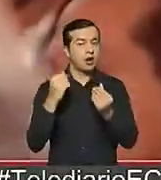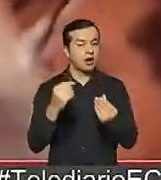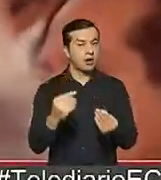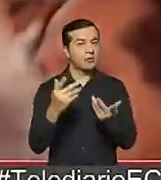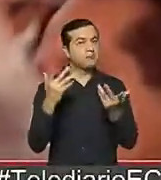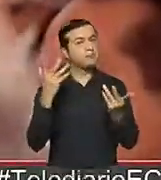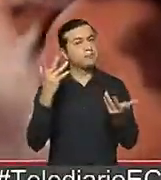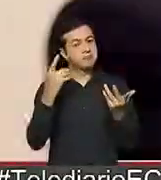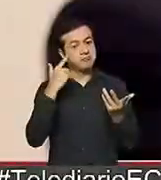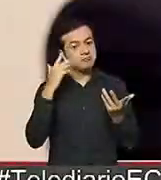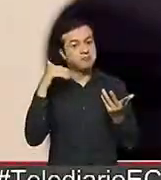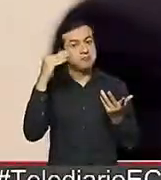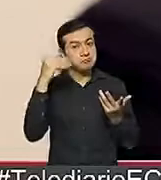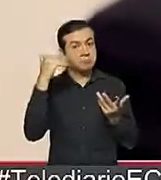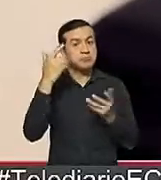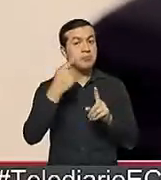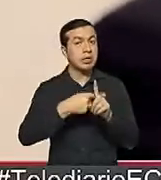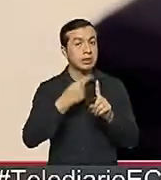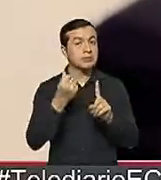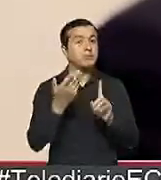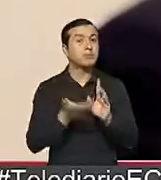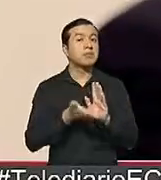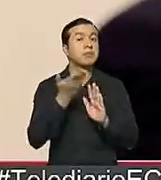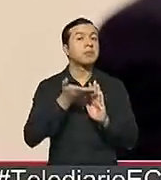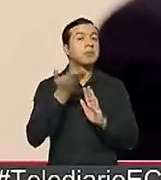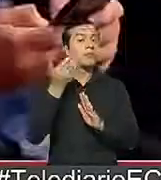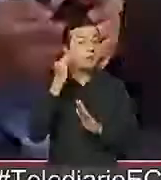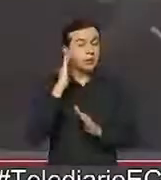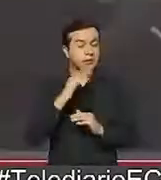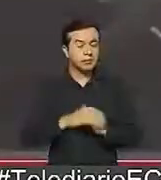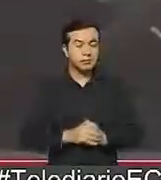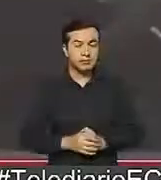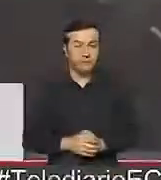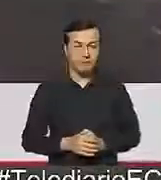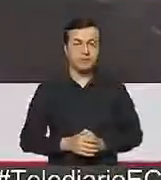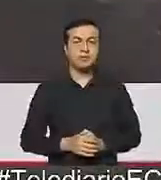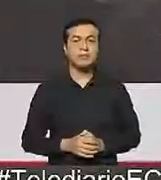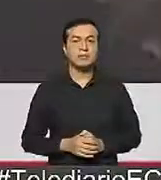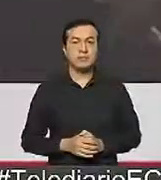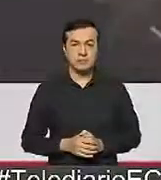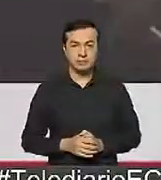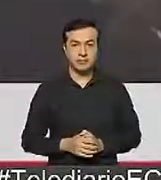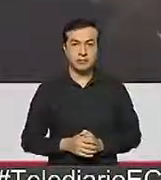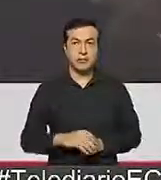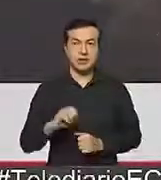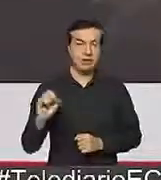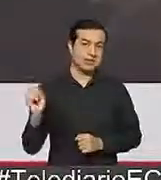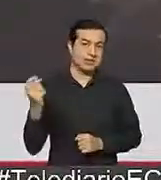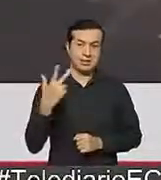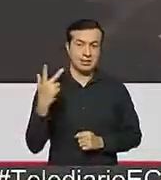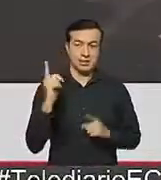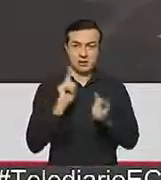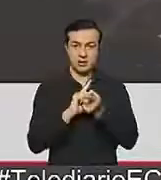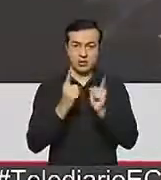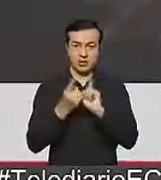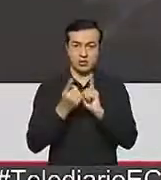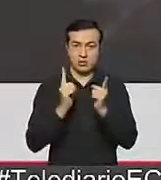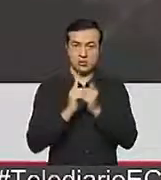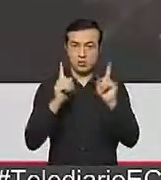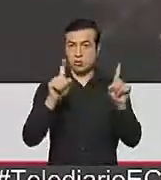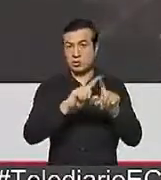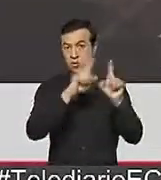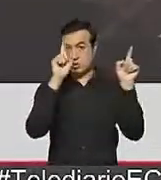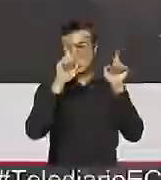podría incrementarse en los próximos meses. Alex Llanos, Medios Públicos. Durante el tercer encuentro empresarial entre Ecuador y la